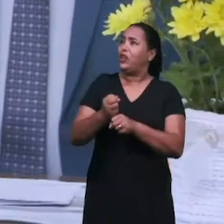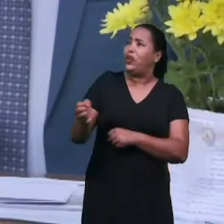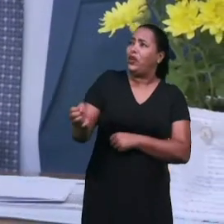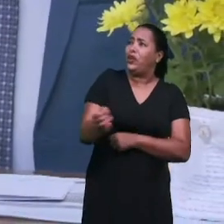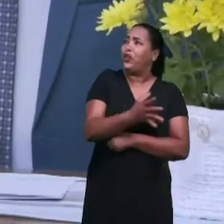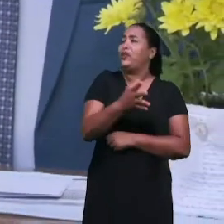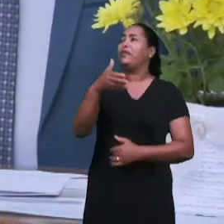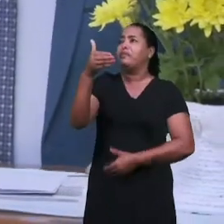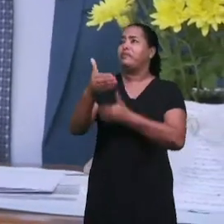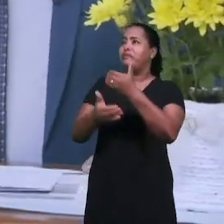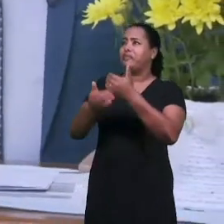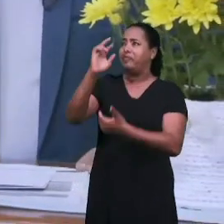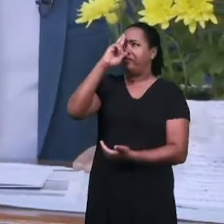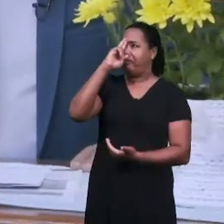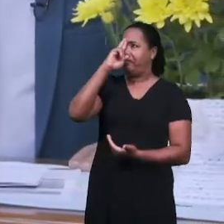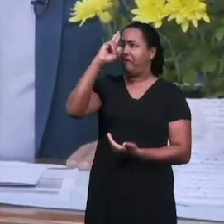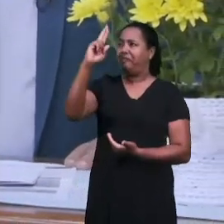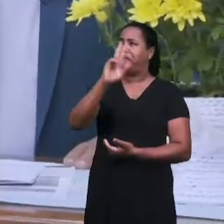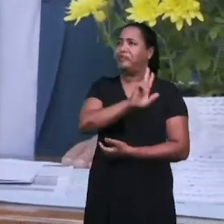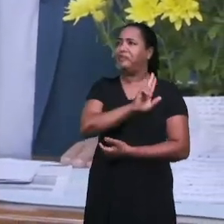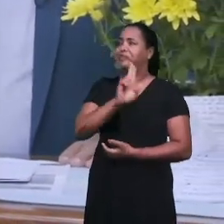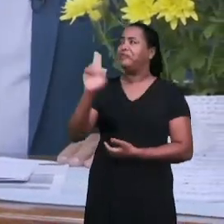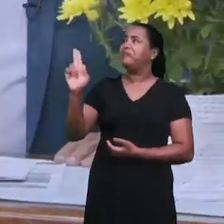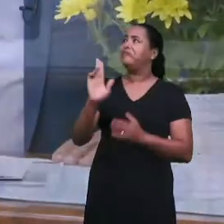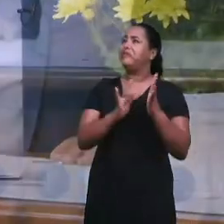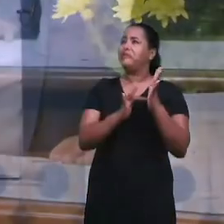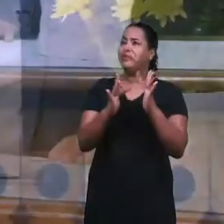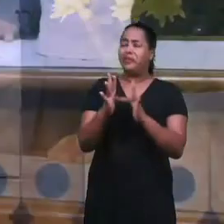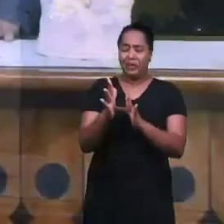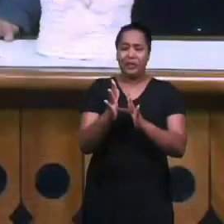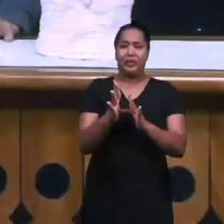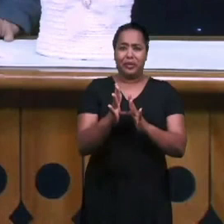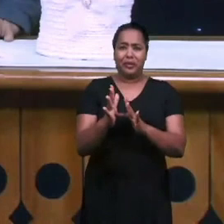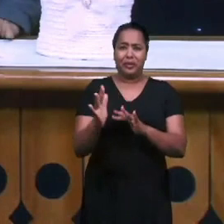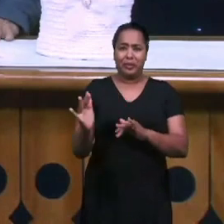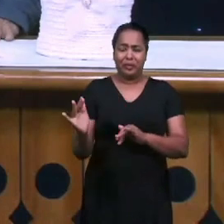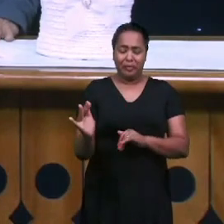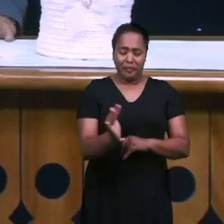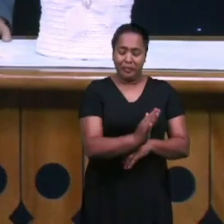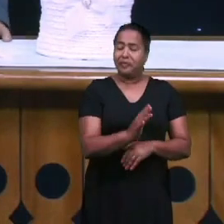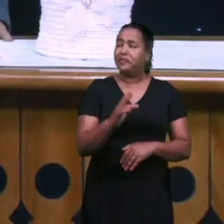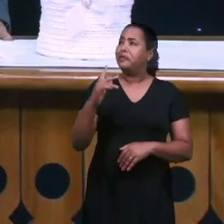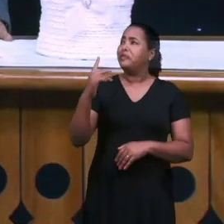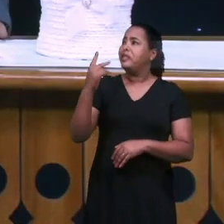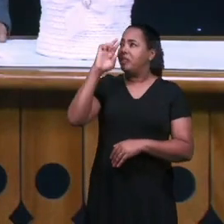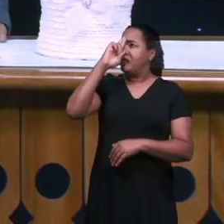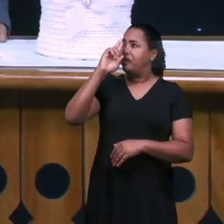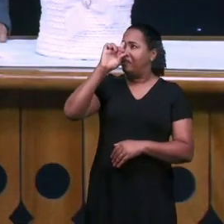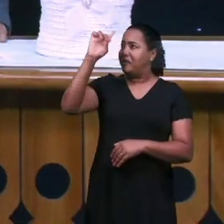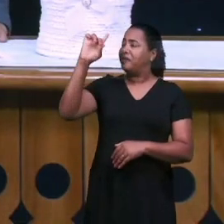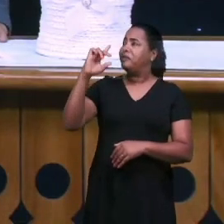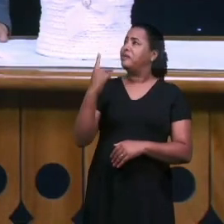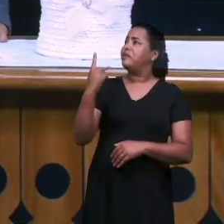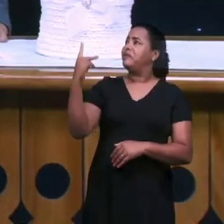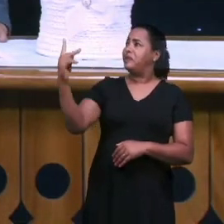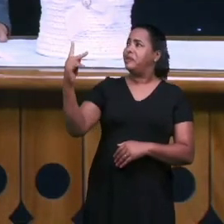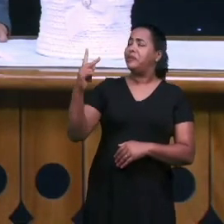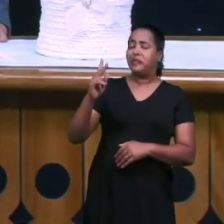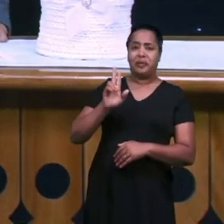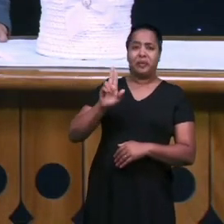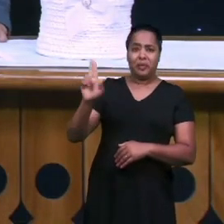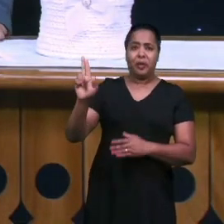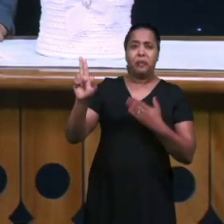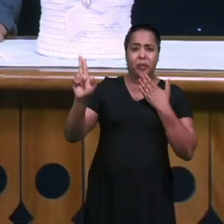nuevo año en tu presencia, en nombre del Señor Jesús. Señor Dios, en tu nombre